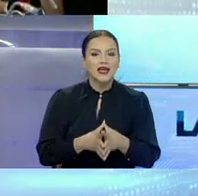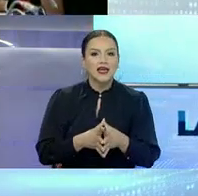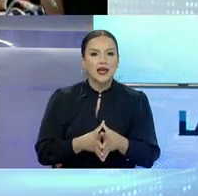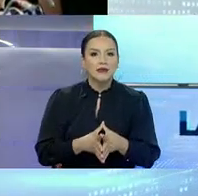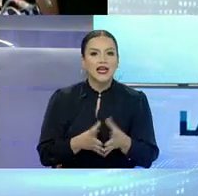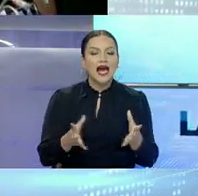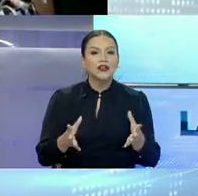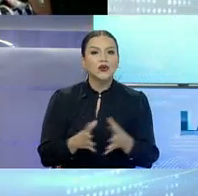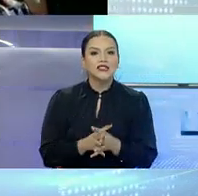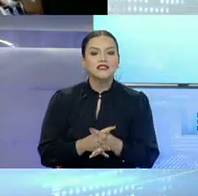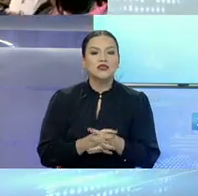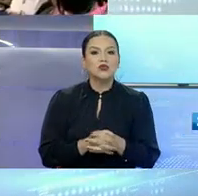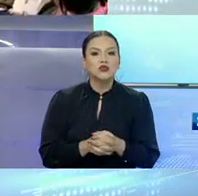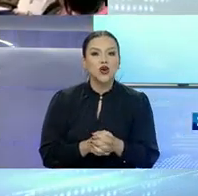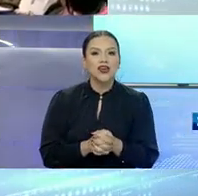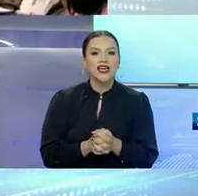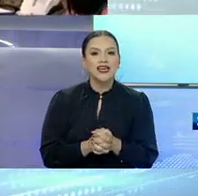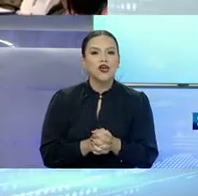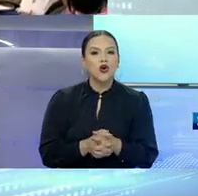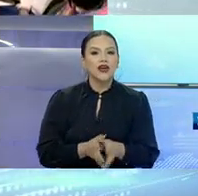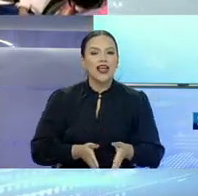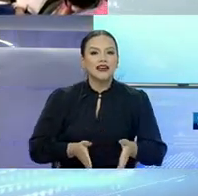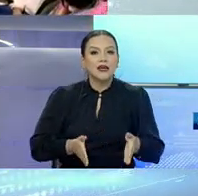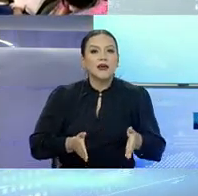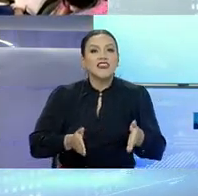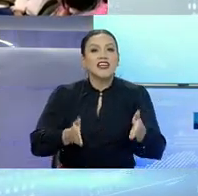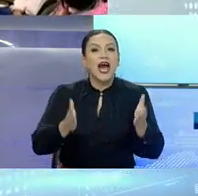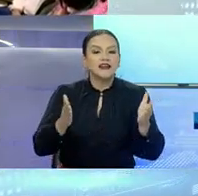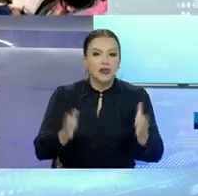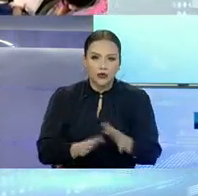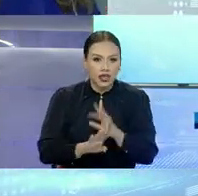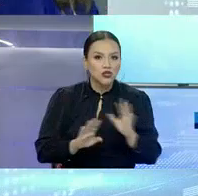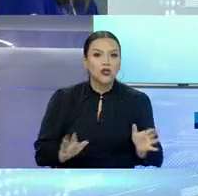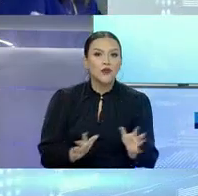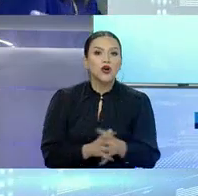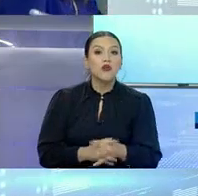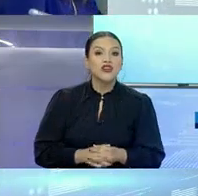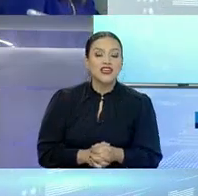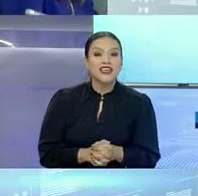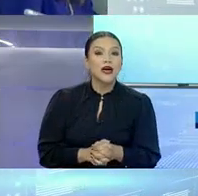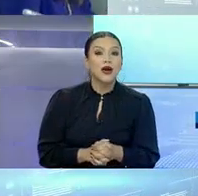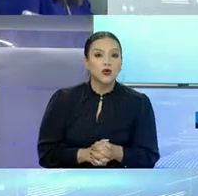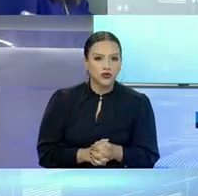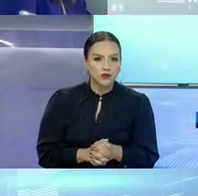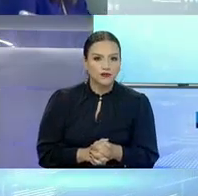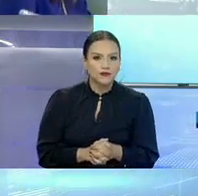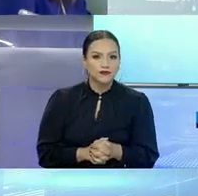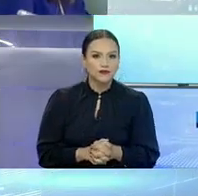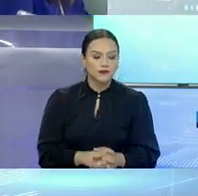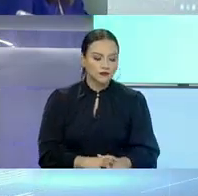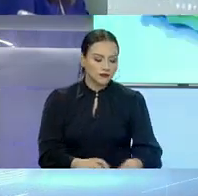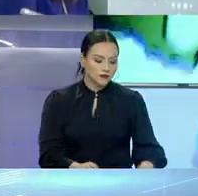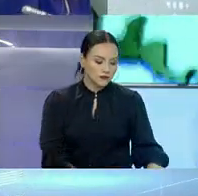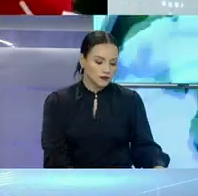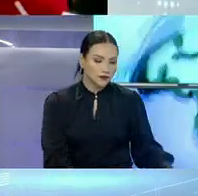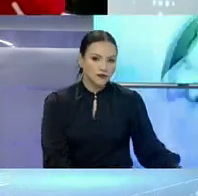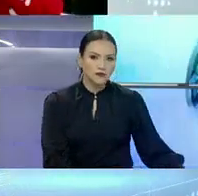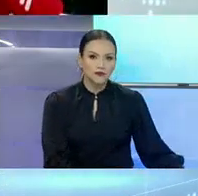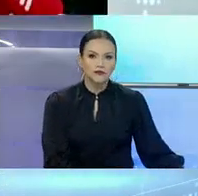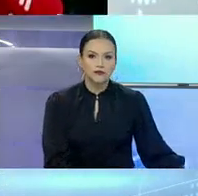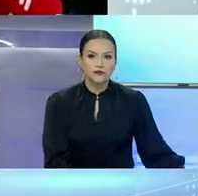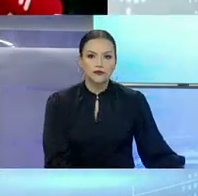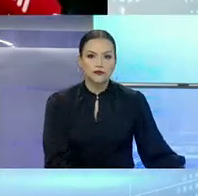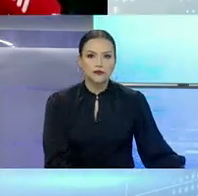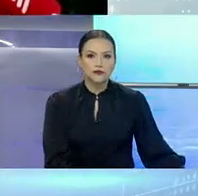esté manejando esa institución y que logre reivindicarse, porque Sodoma y Gomorra les quedaba corto. Alison y